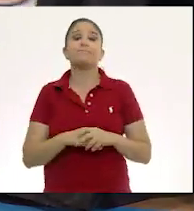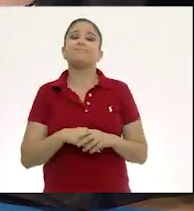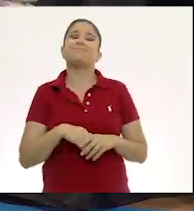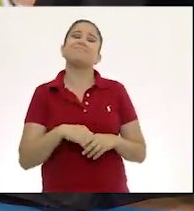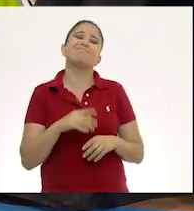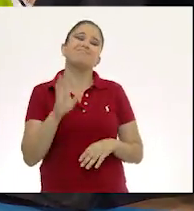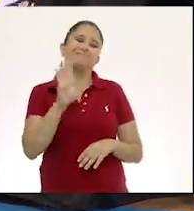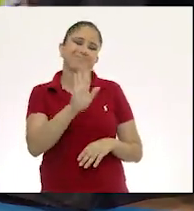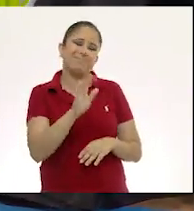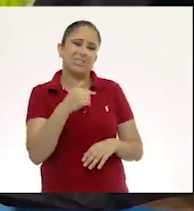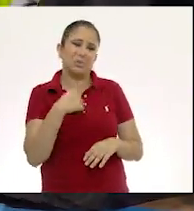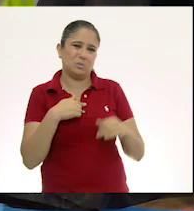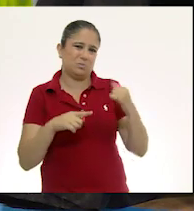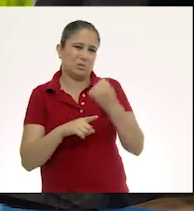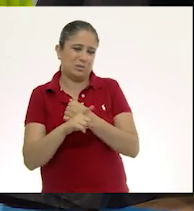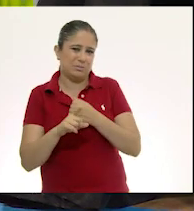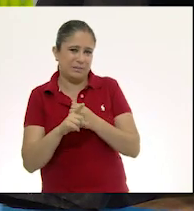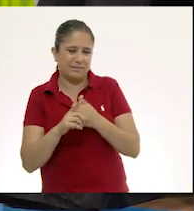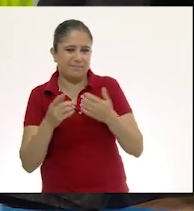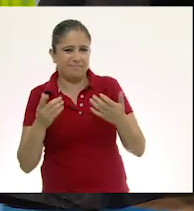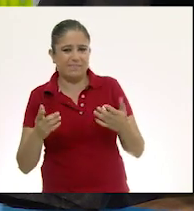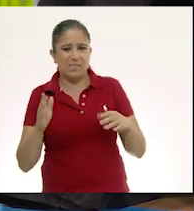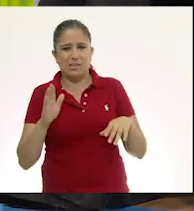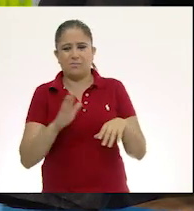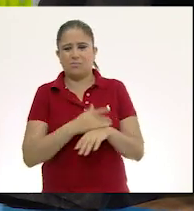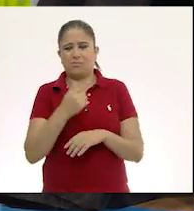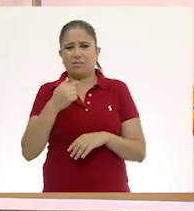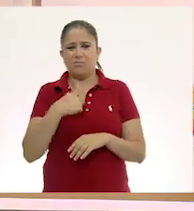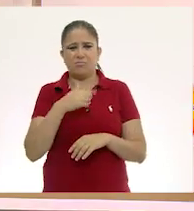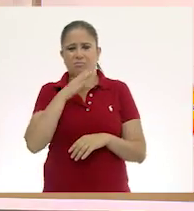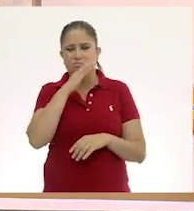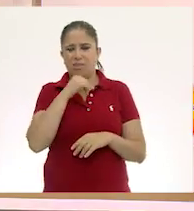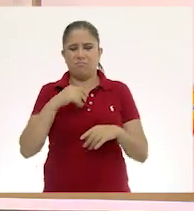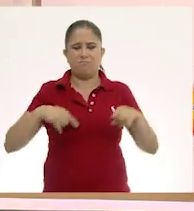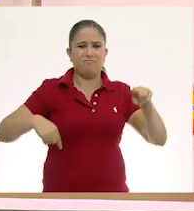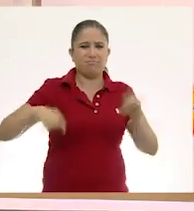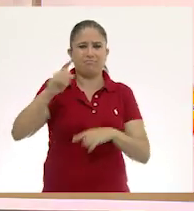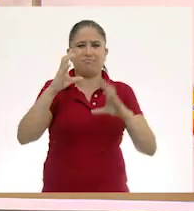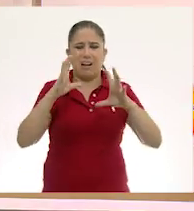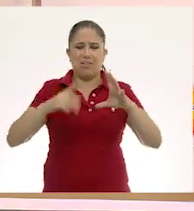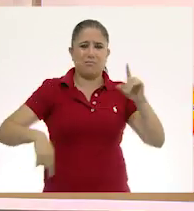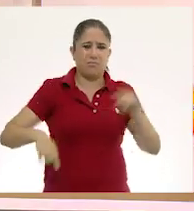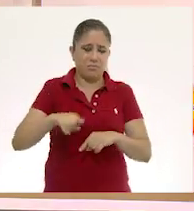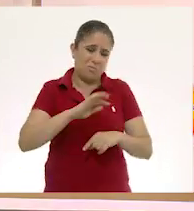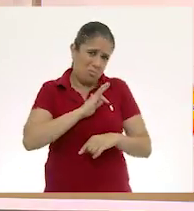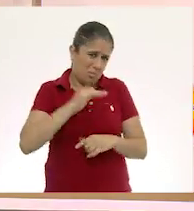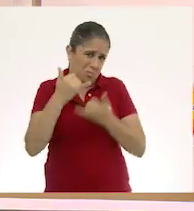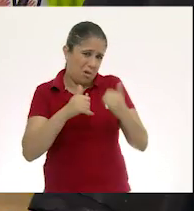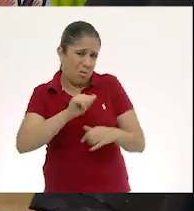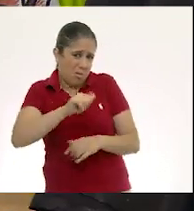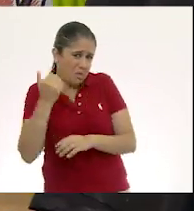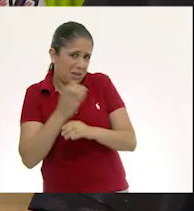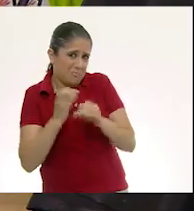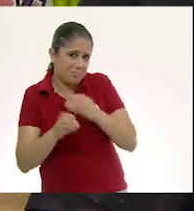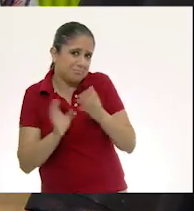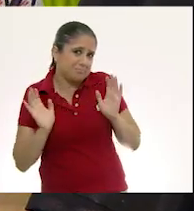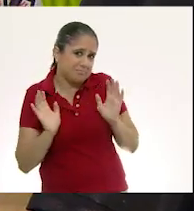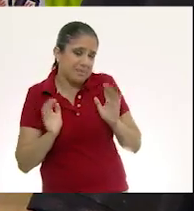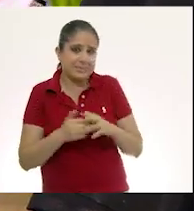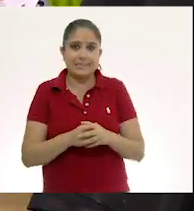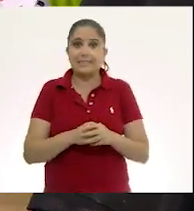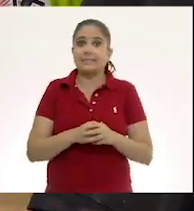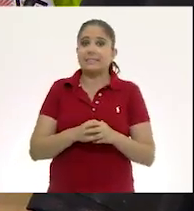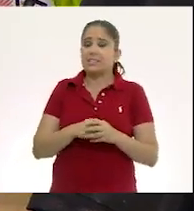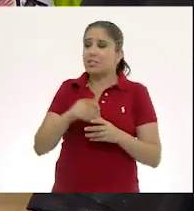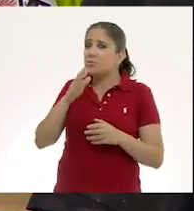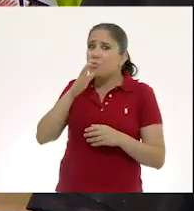tengo un problema, porque no puedo patearlo. ¿Podríamos jugar otra cosa? ¿No